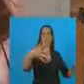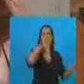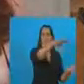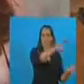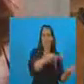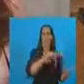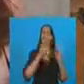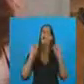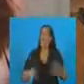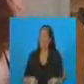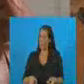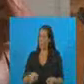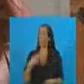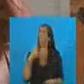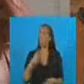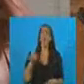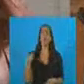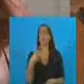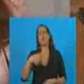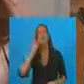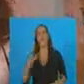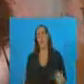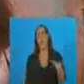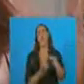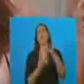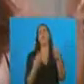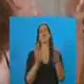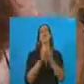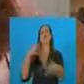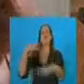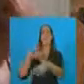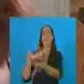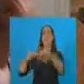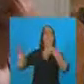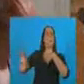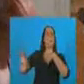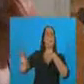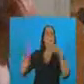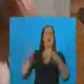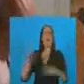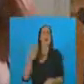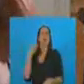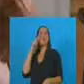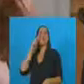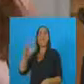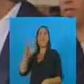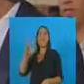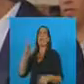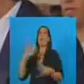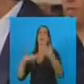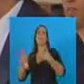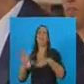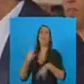decir que también somos líderes en materia de trasplantes. En el año 2003, hacíamos un trasplante cada 12 horas y